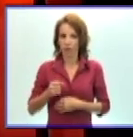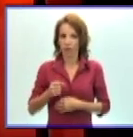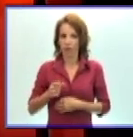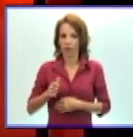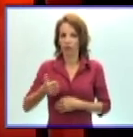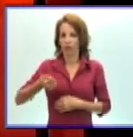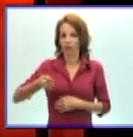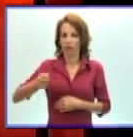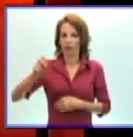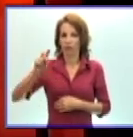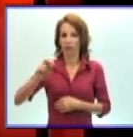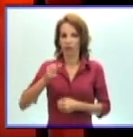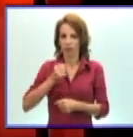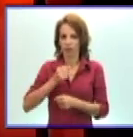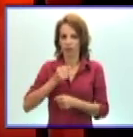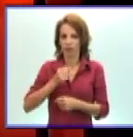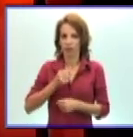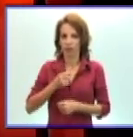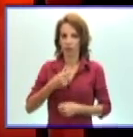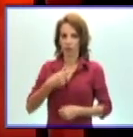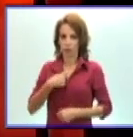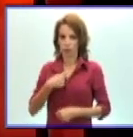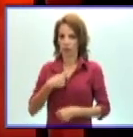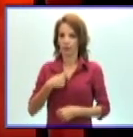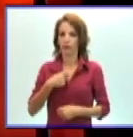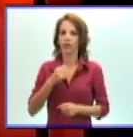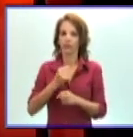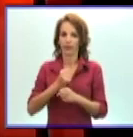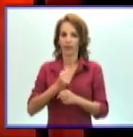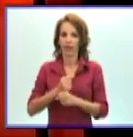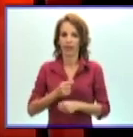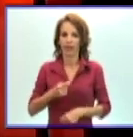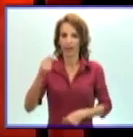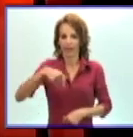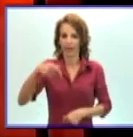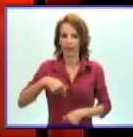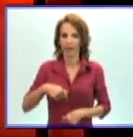último inciso de esta actividad.